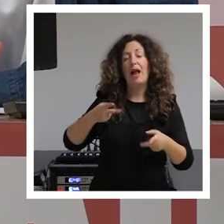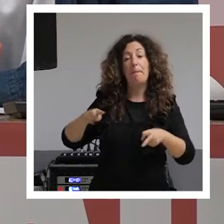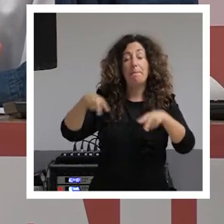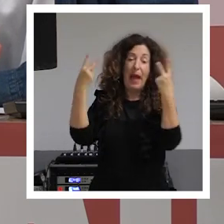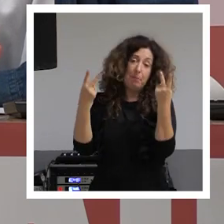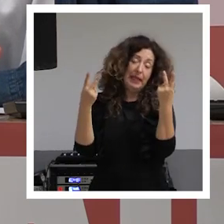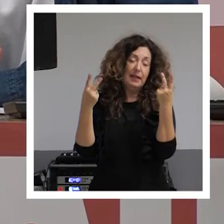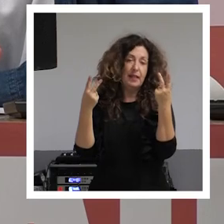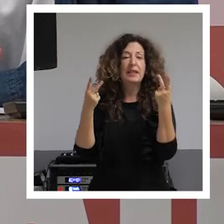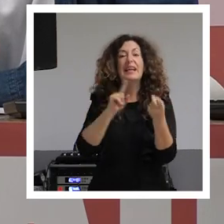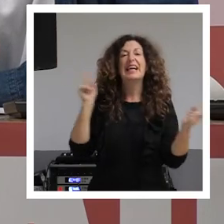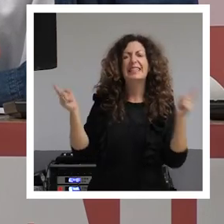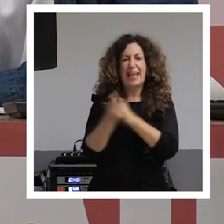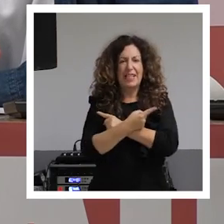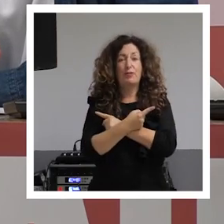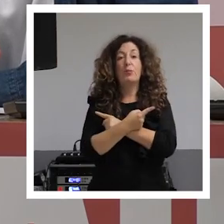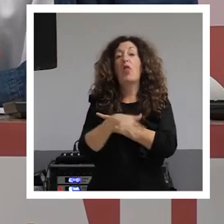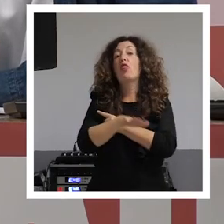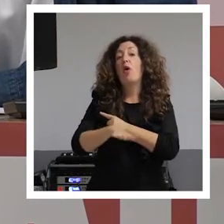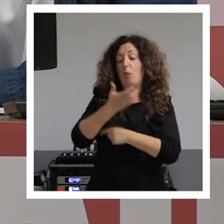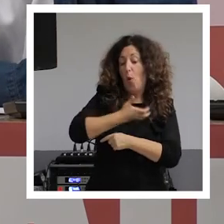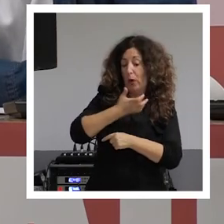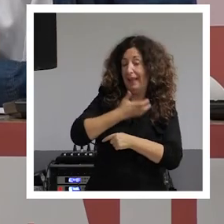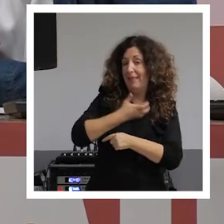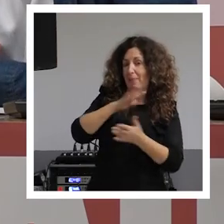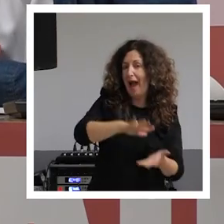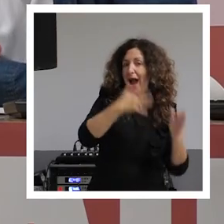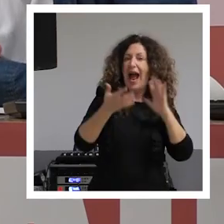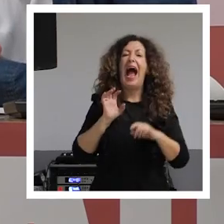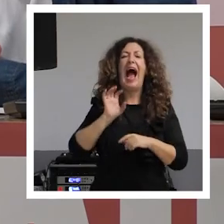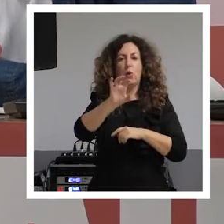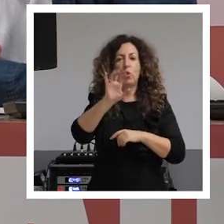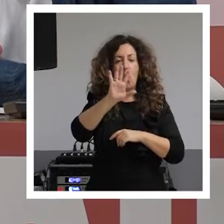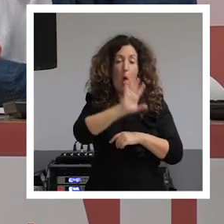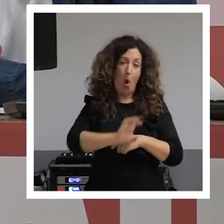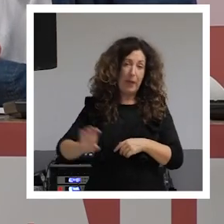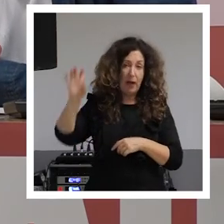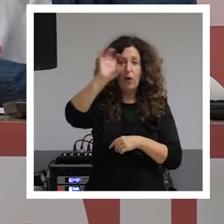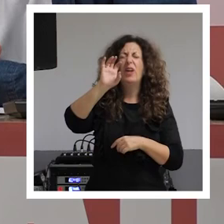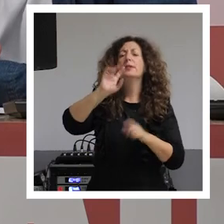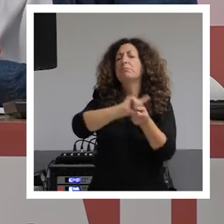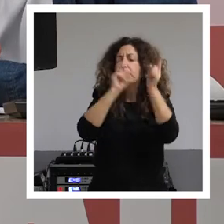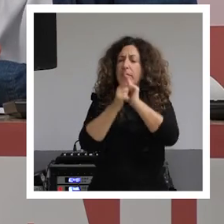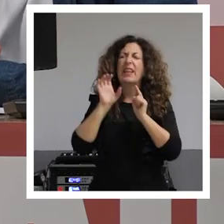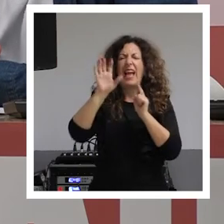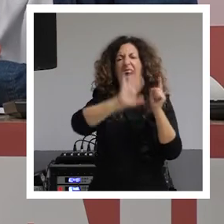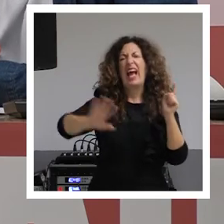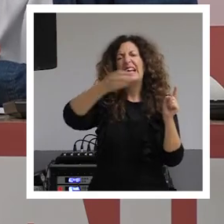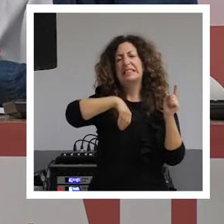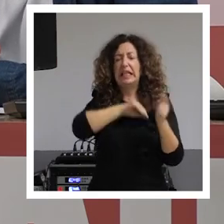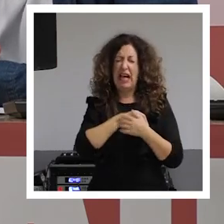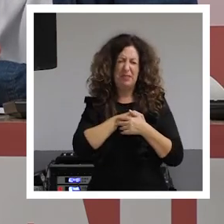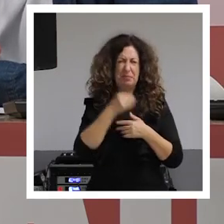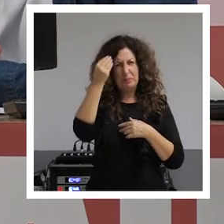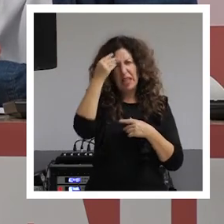llevar esa transformación desde lo municipal a lo autonómico Y a lo Estatal no son cosas aunque le llamemos así